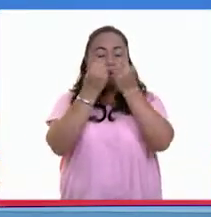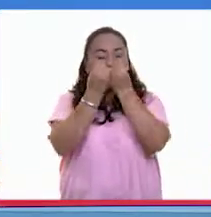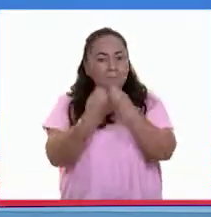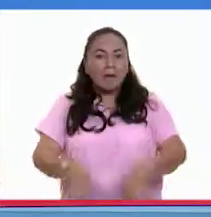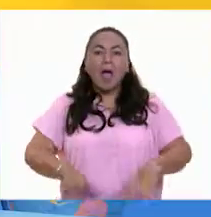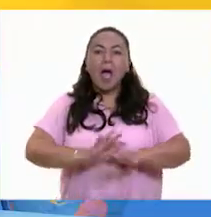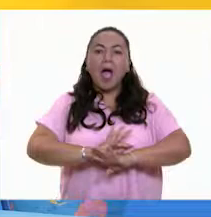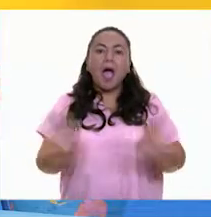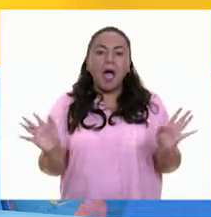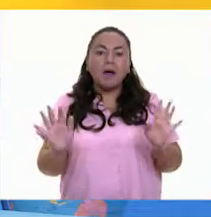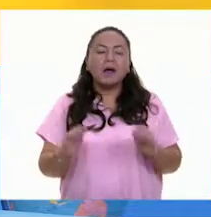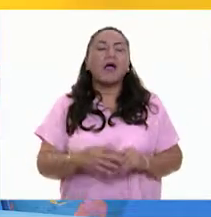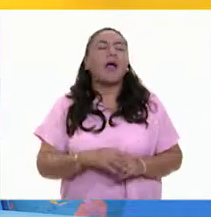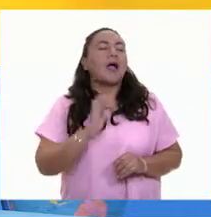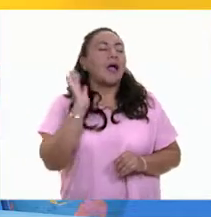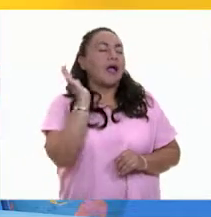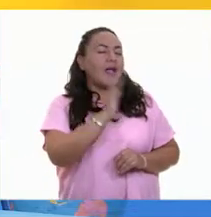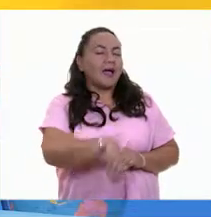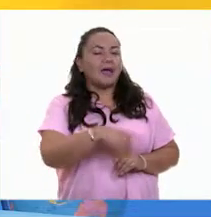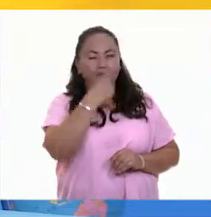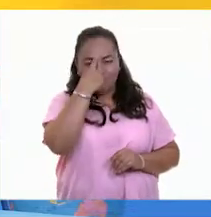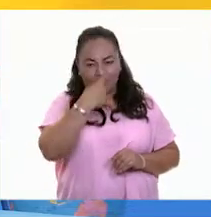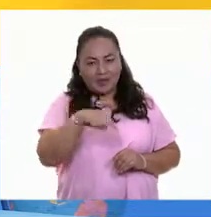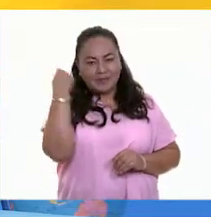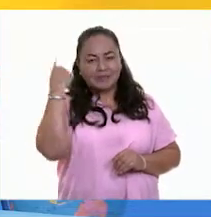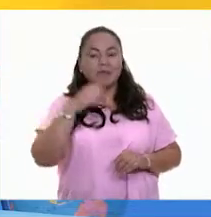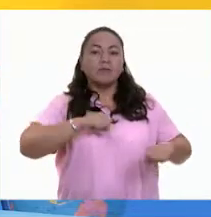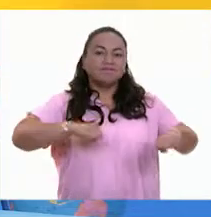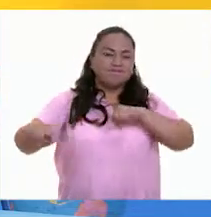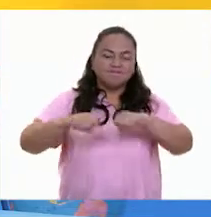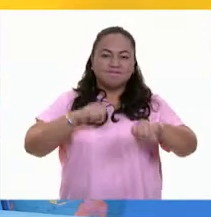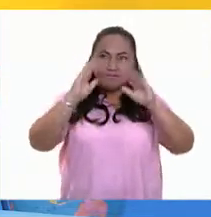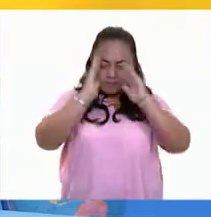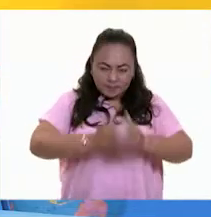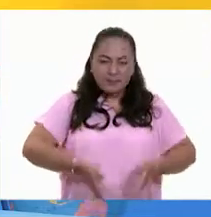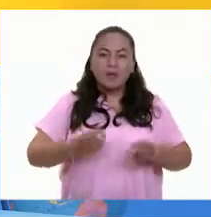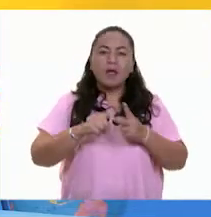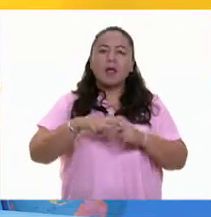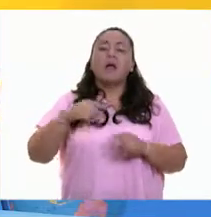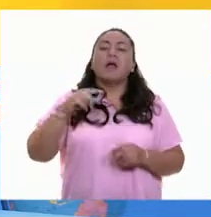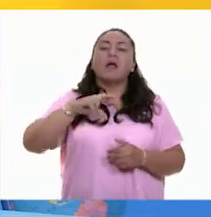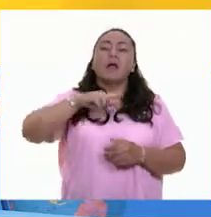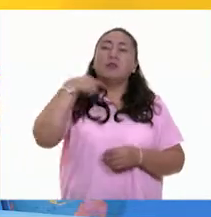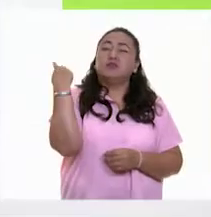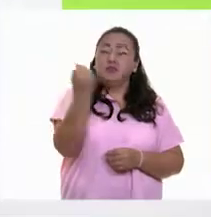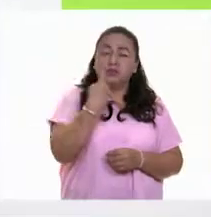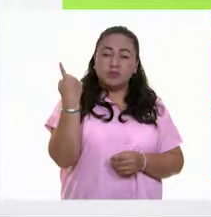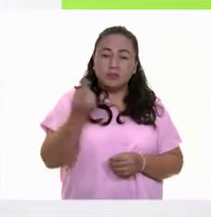bien. Ah, ese es fácil. Sería por los terremotos, ciclones,